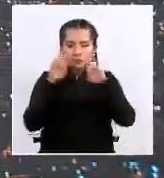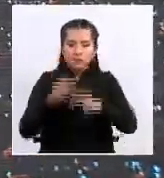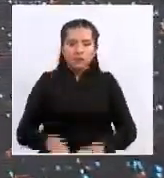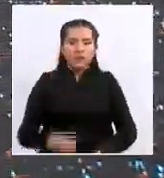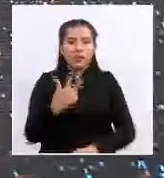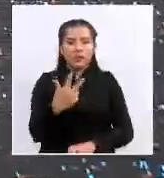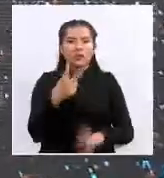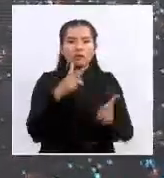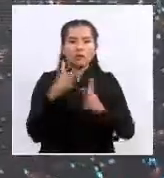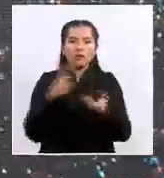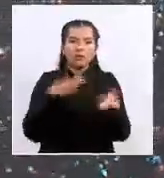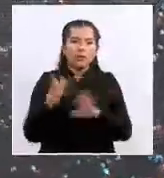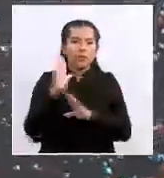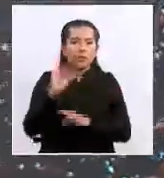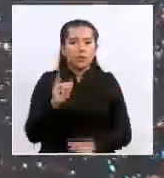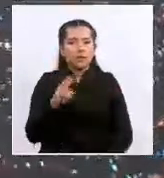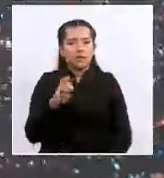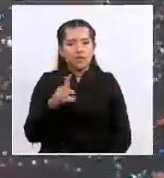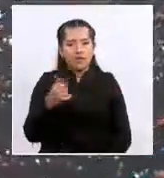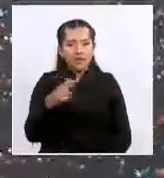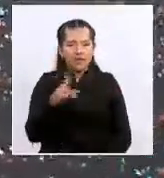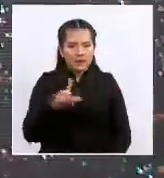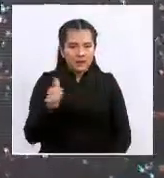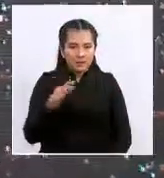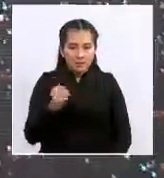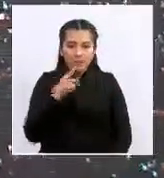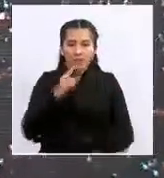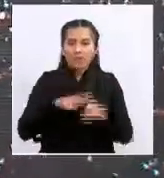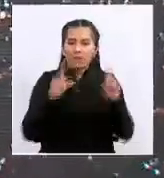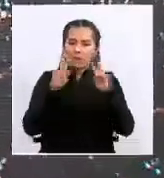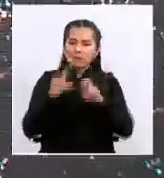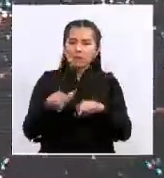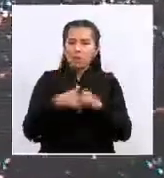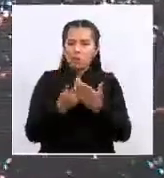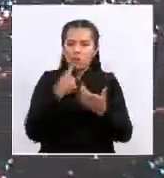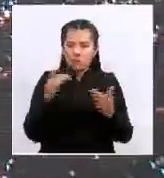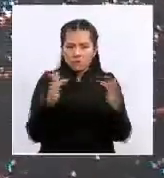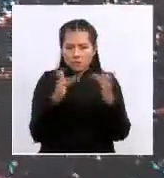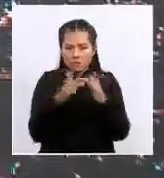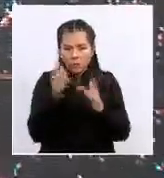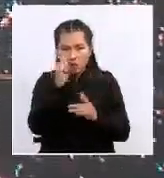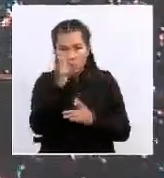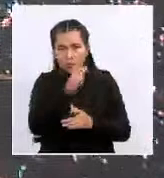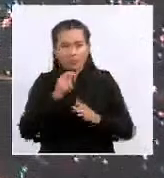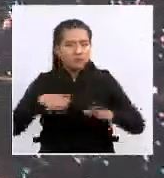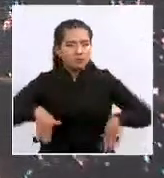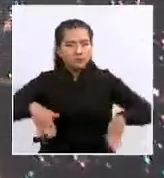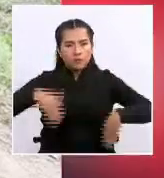personas en Ibirgazama y declaró que aún se desconoce si es que existen vínculos con el narcotráfico.